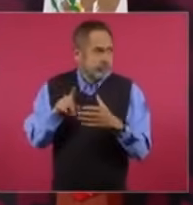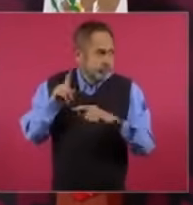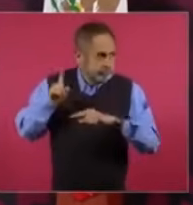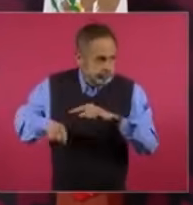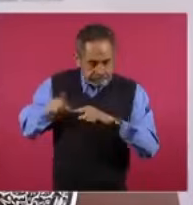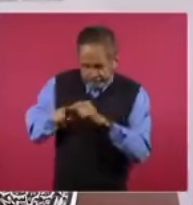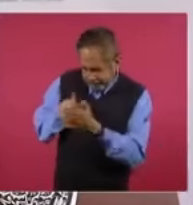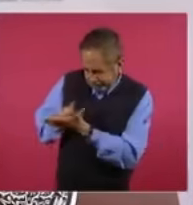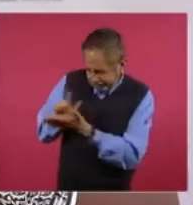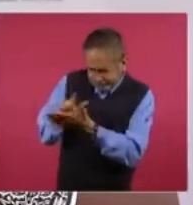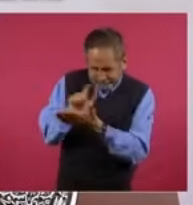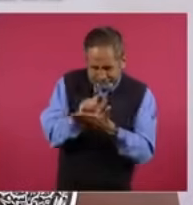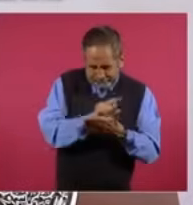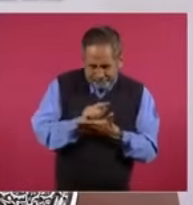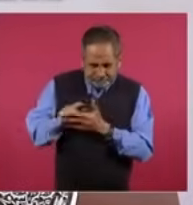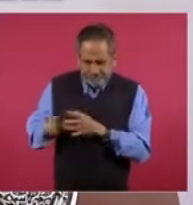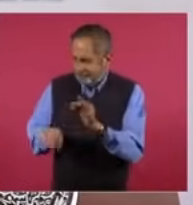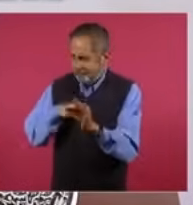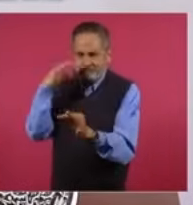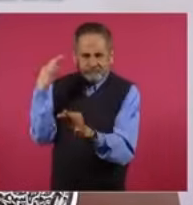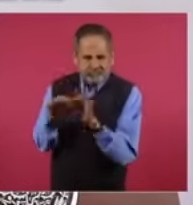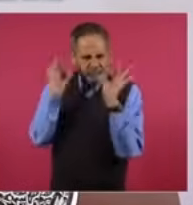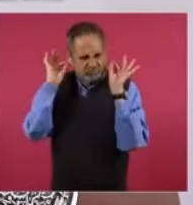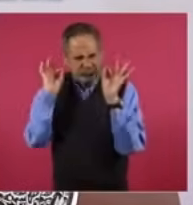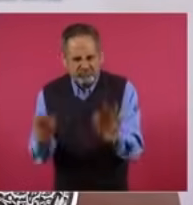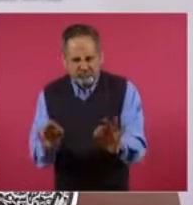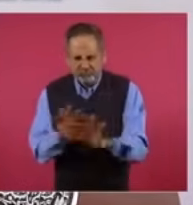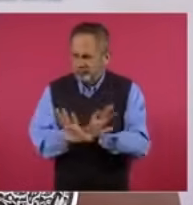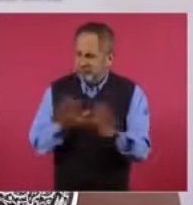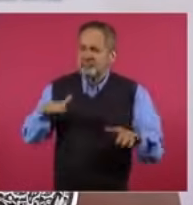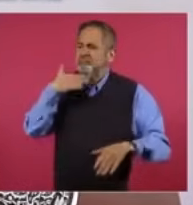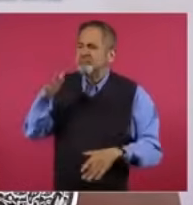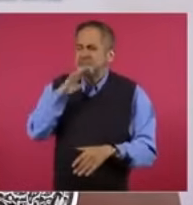ejecutivo y eso nos permite